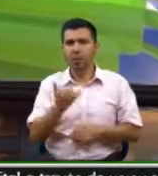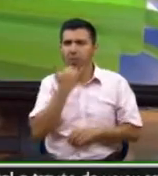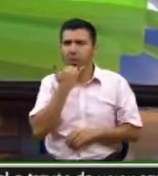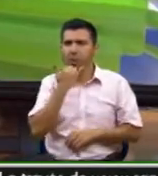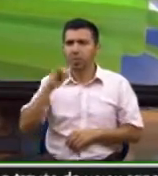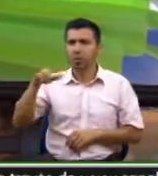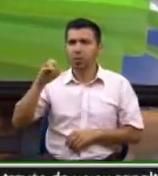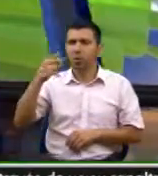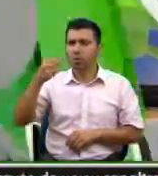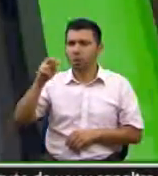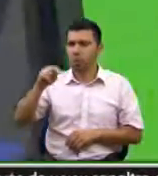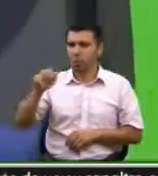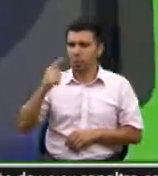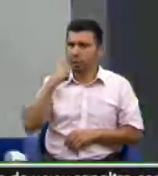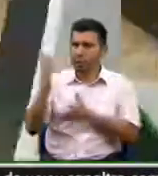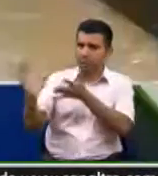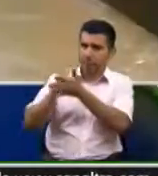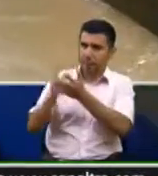buenas tardes y adelante.